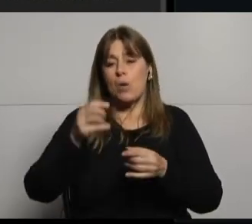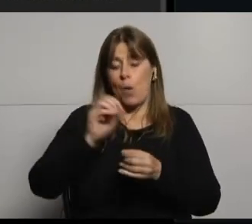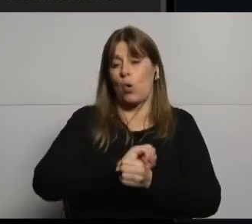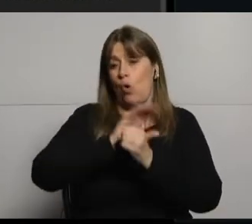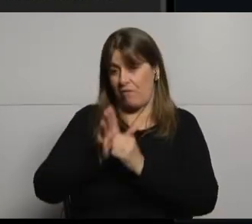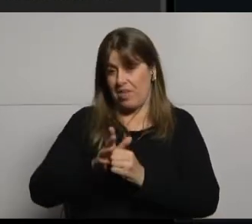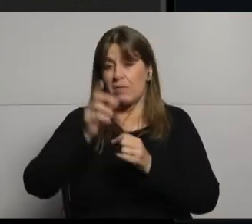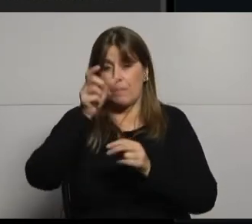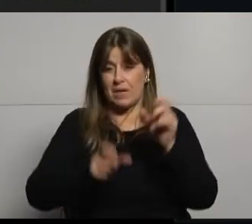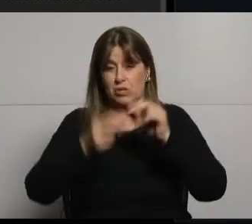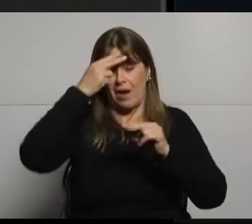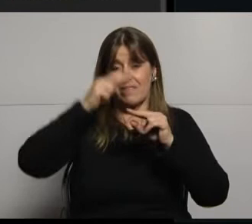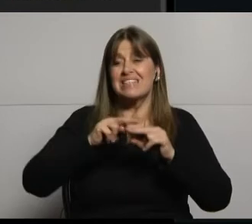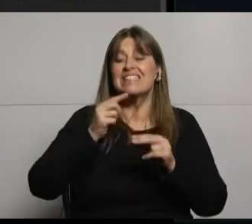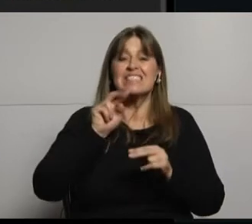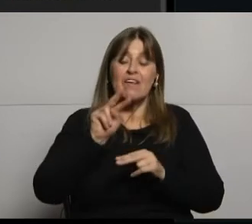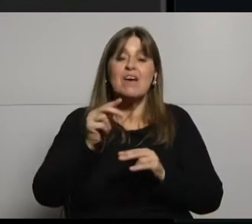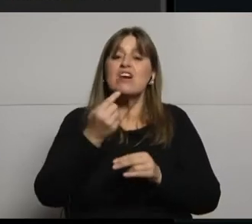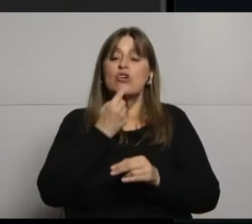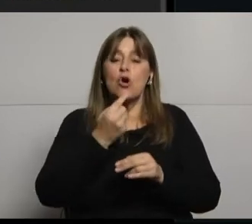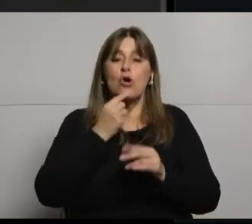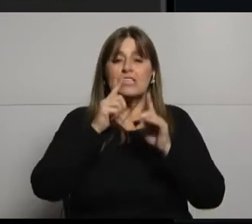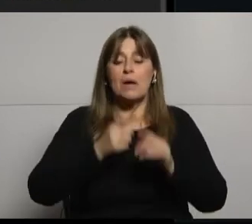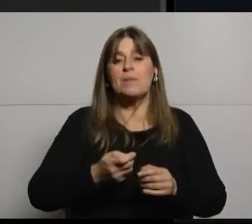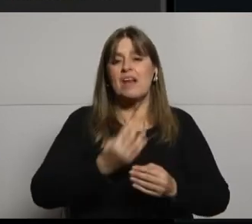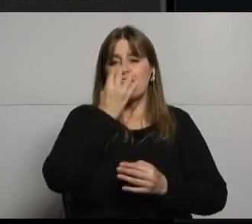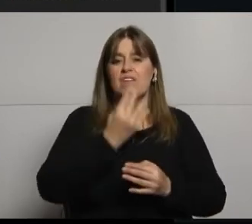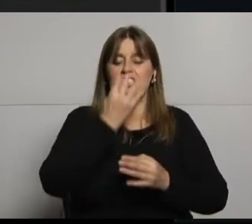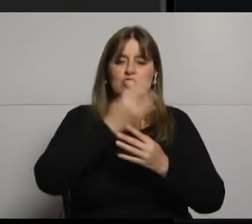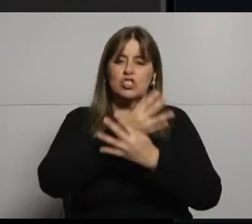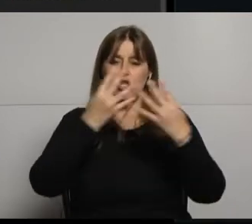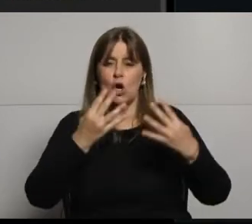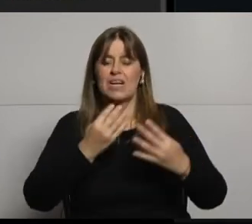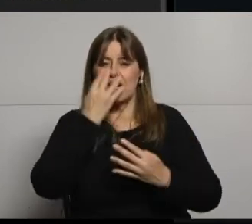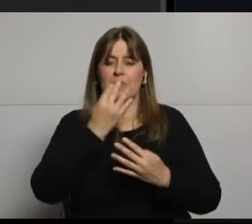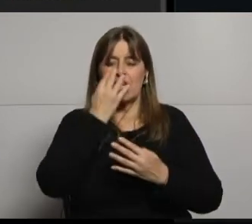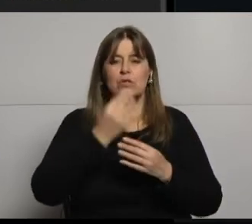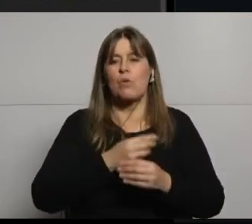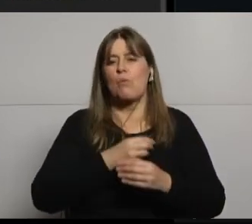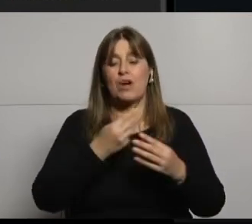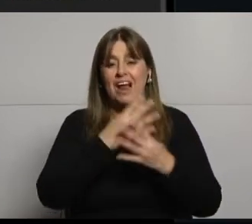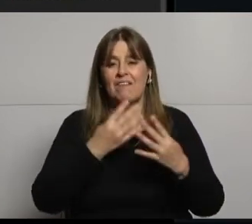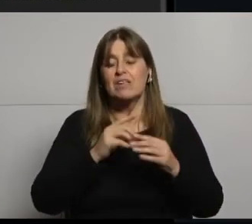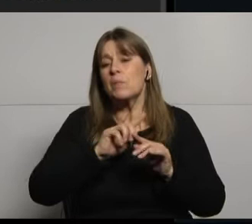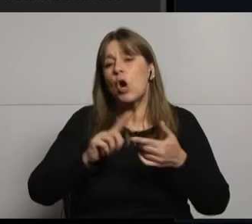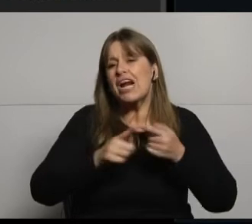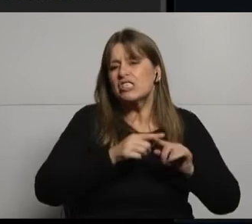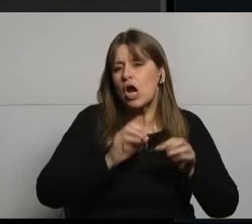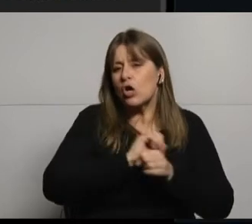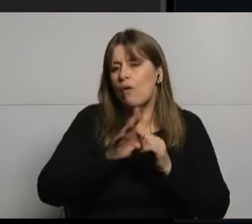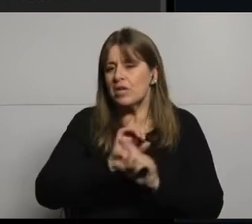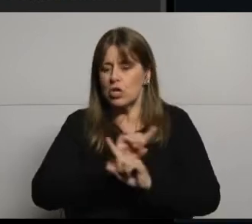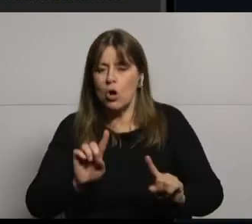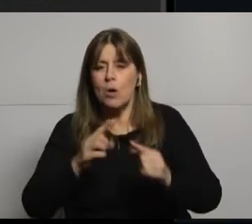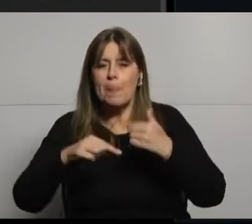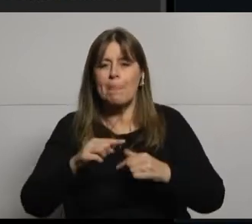que es lo que se ve allí en rojo, pero también por infecciones respiratorias agudas que no están relacionadas al COVID o por otros diagnósticos.